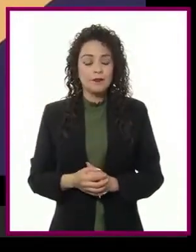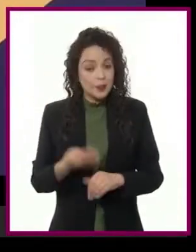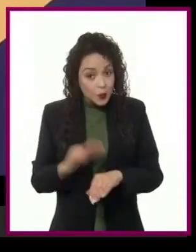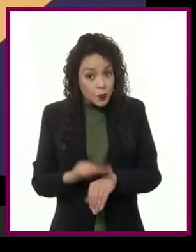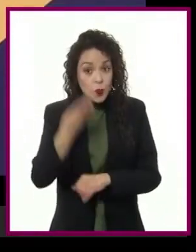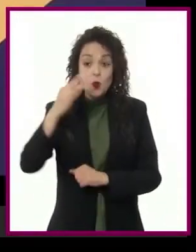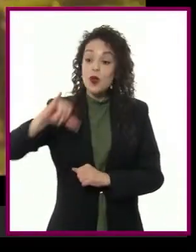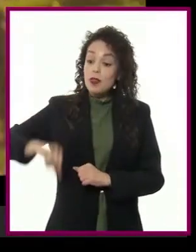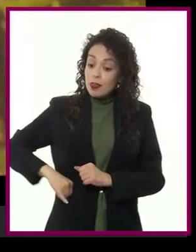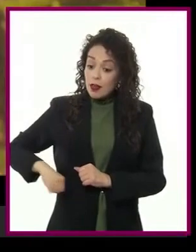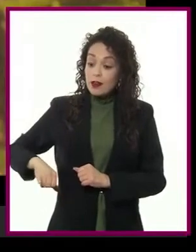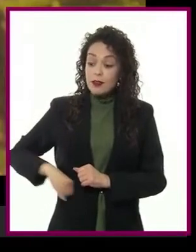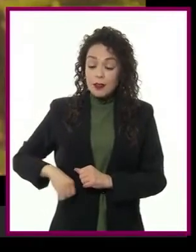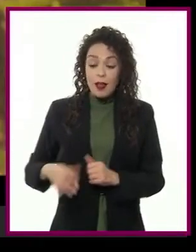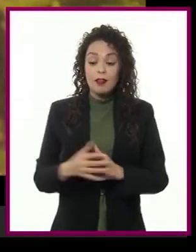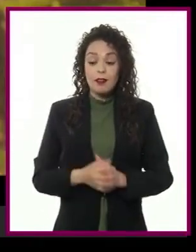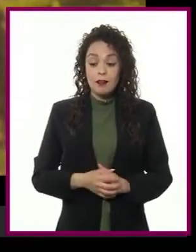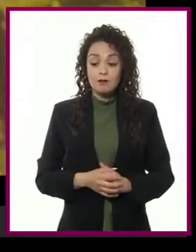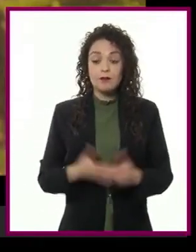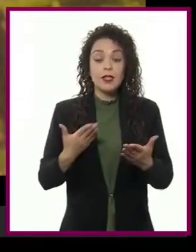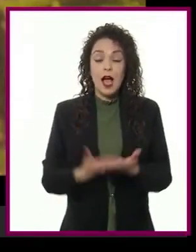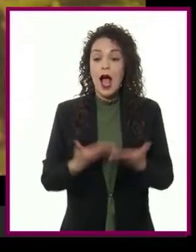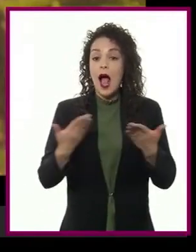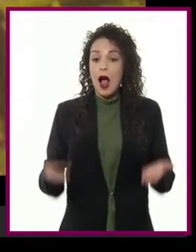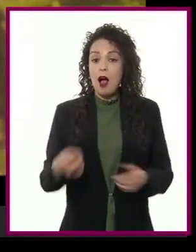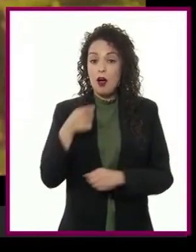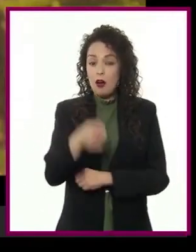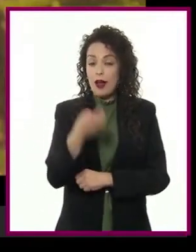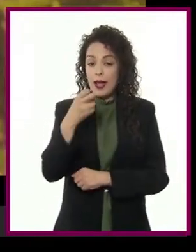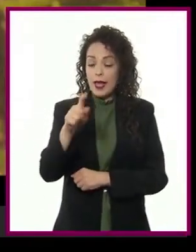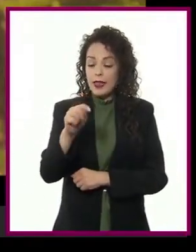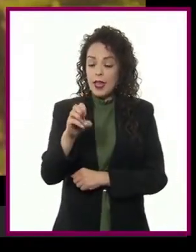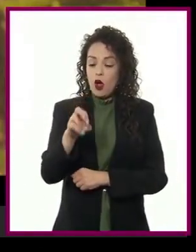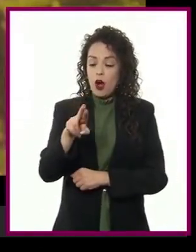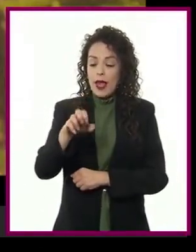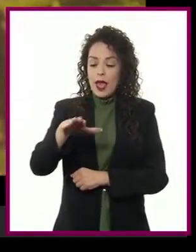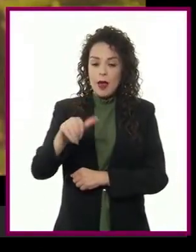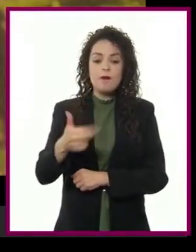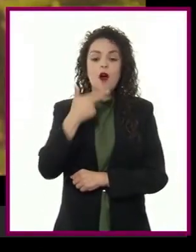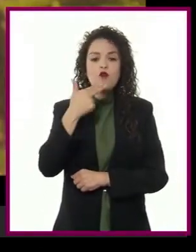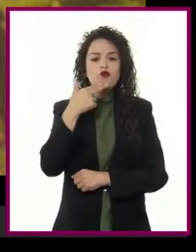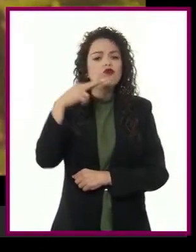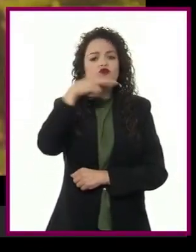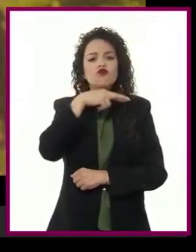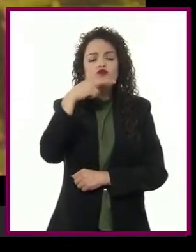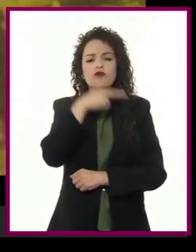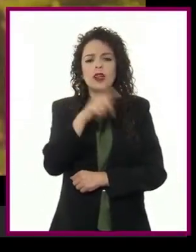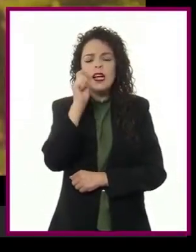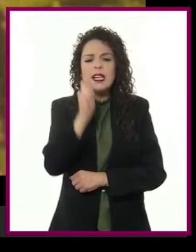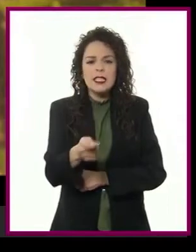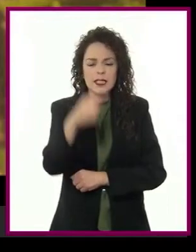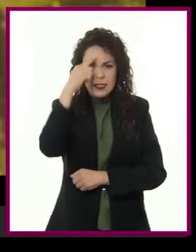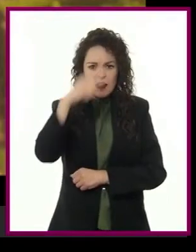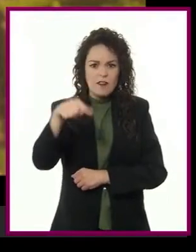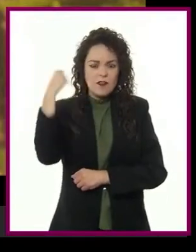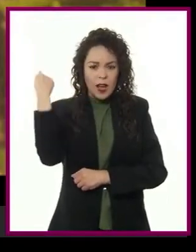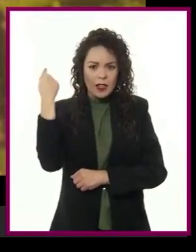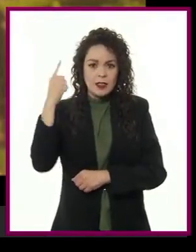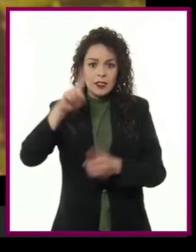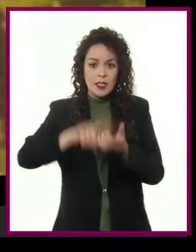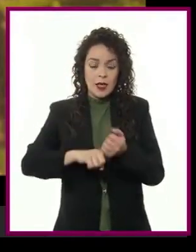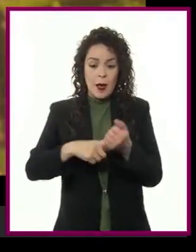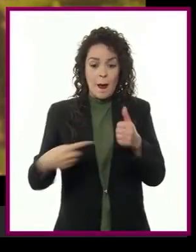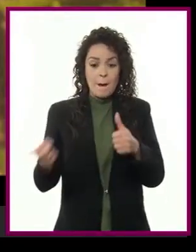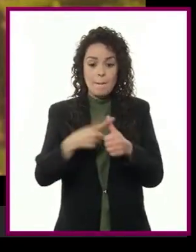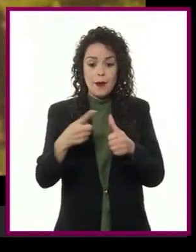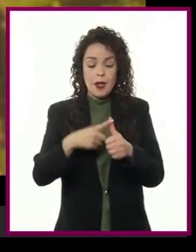Interesante, maestro Julio. Ahora, el teorema tenía un uso práctico inmediato del que se desprende la primera y